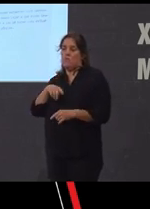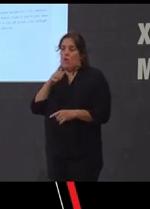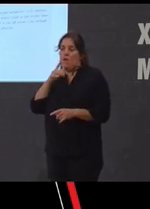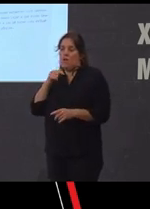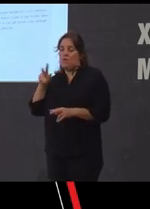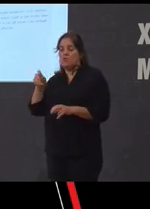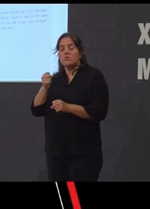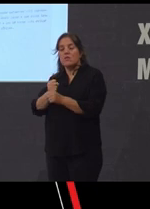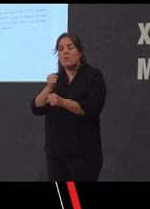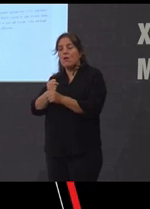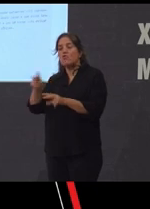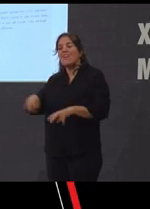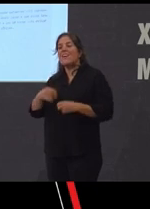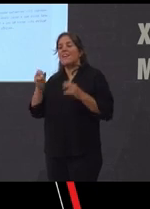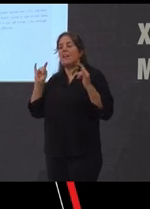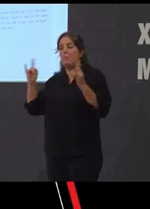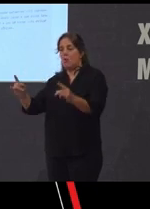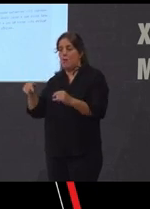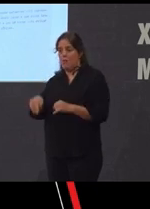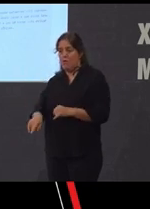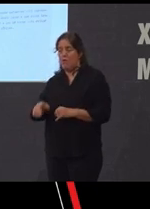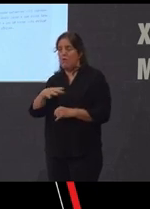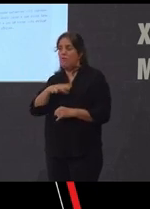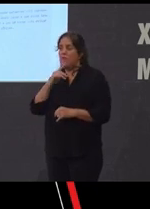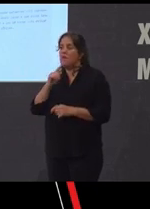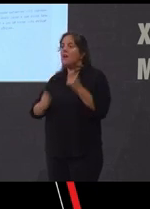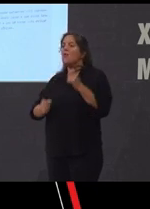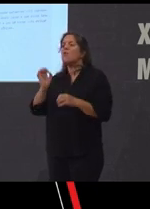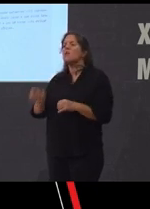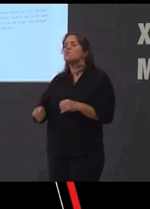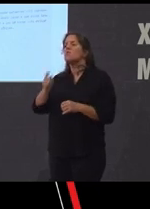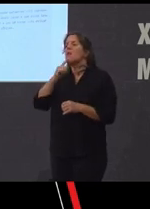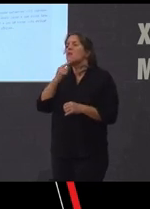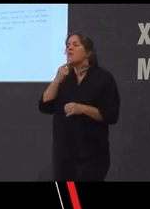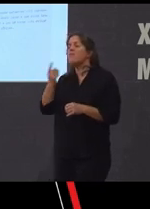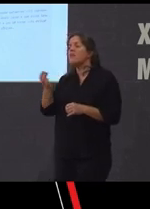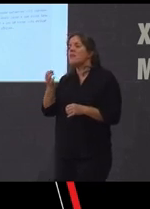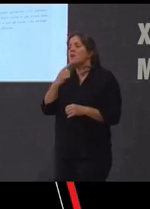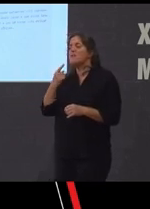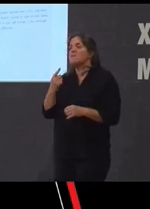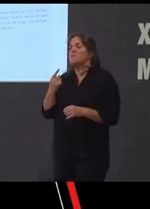repoboación. A xudicatura, como vai responder? Pois vai